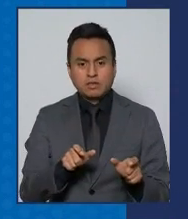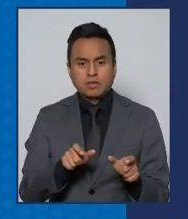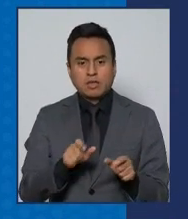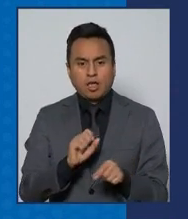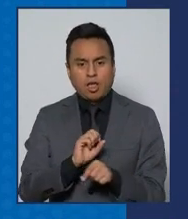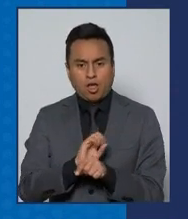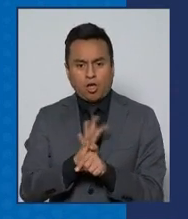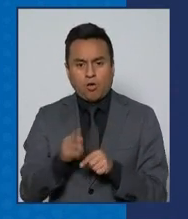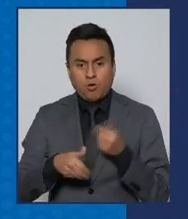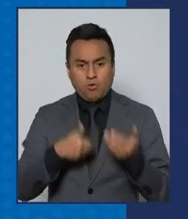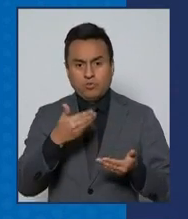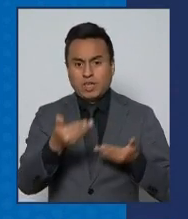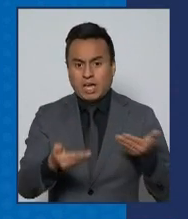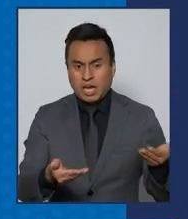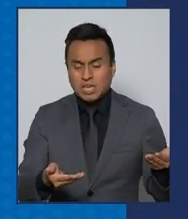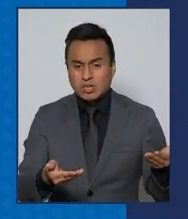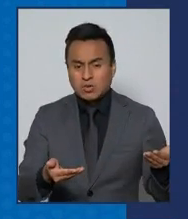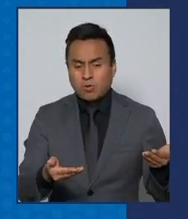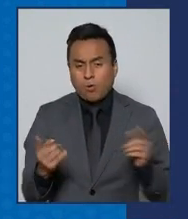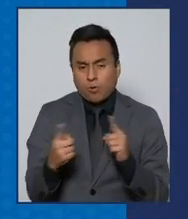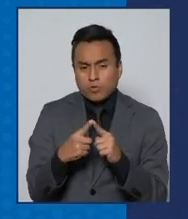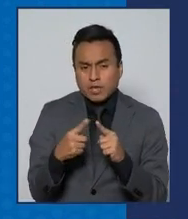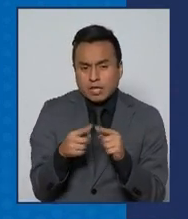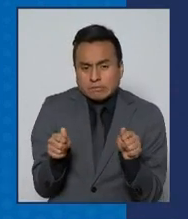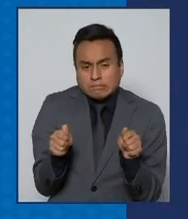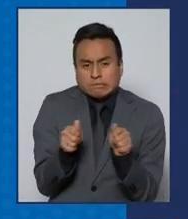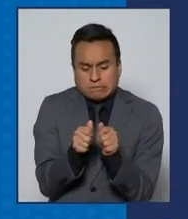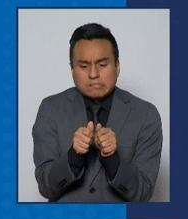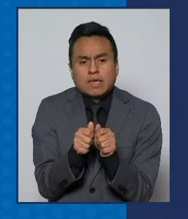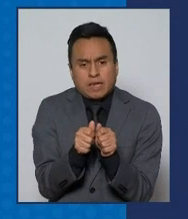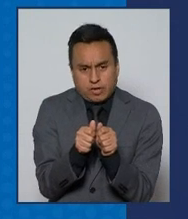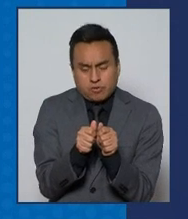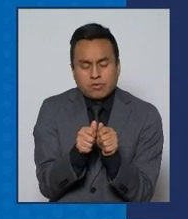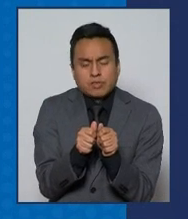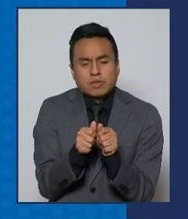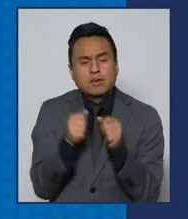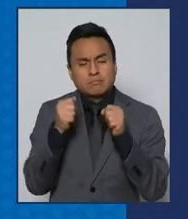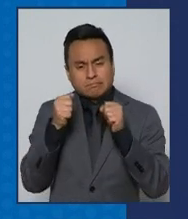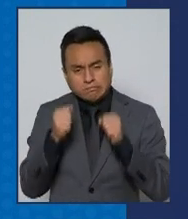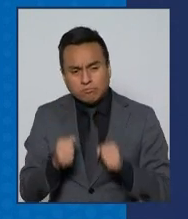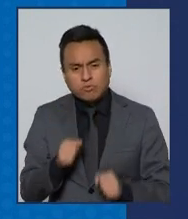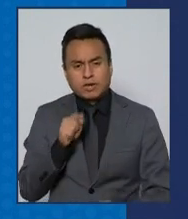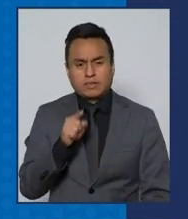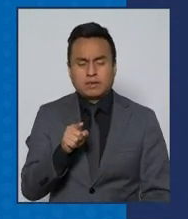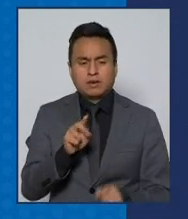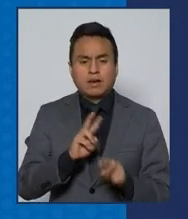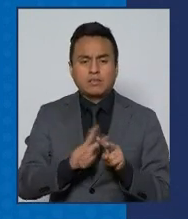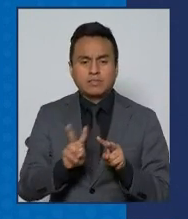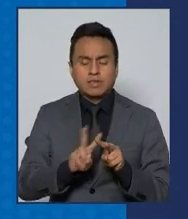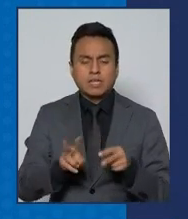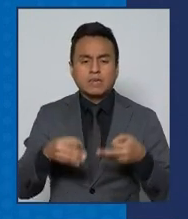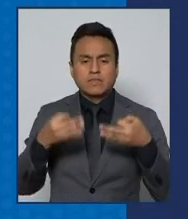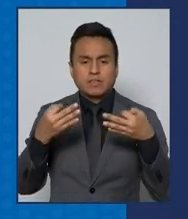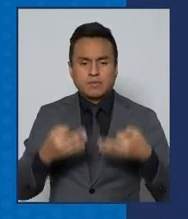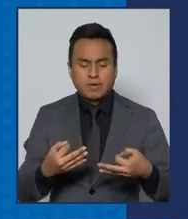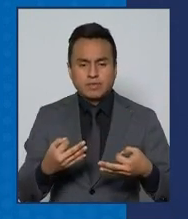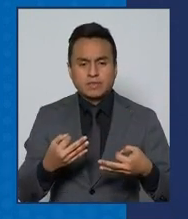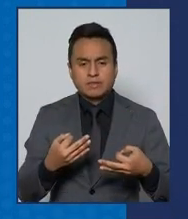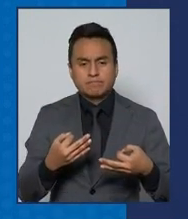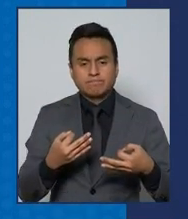o que están en un contacto estrecho con alguien tengan la posibilidad de hacer efectivamente